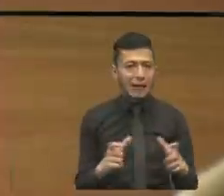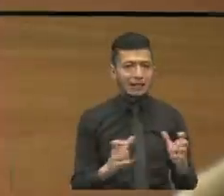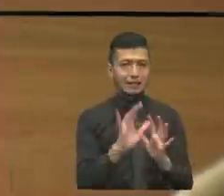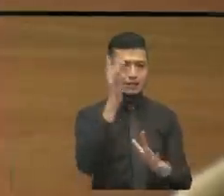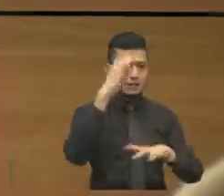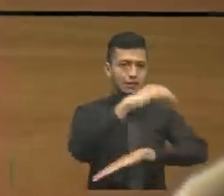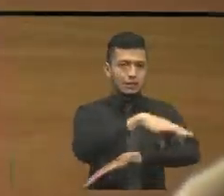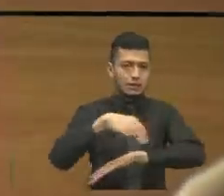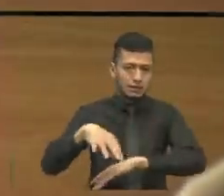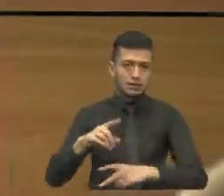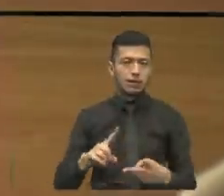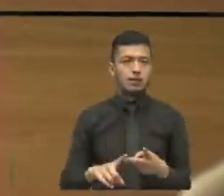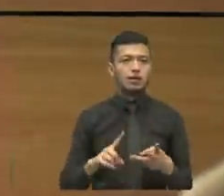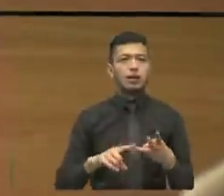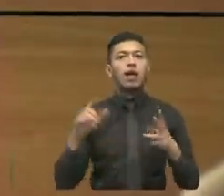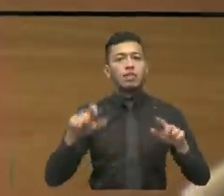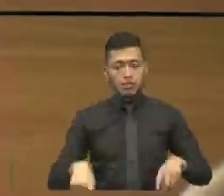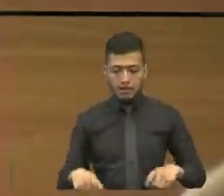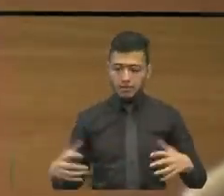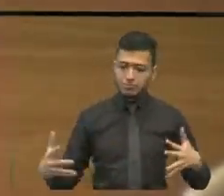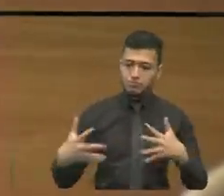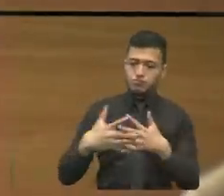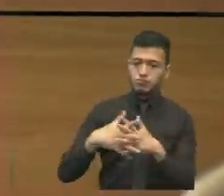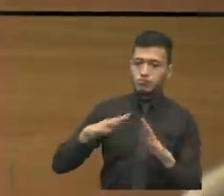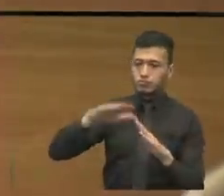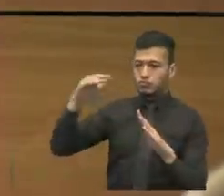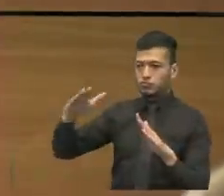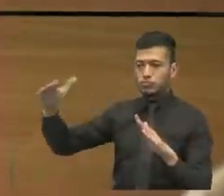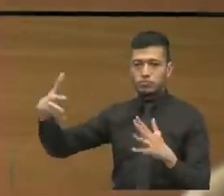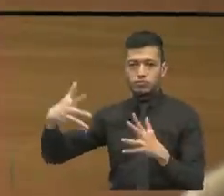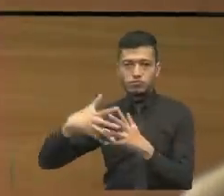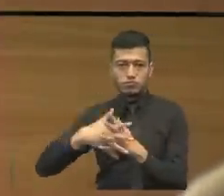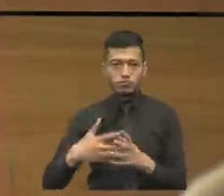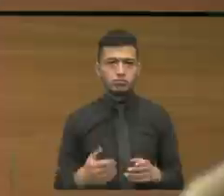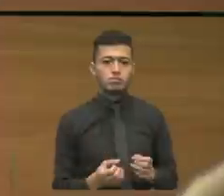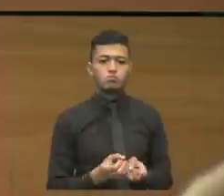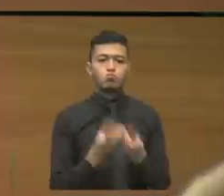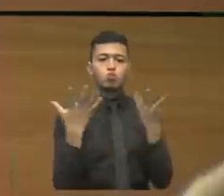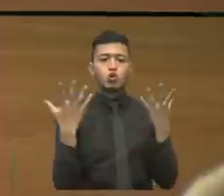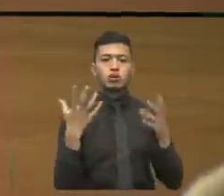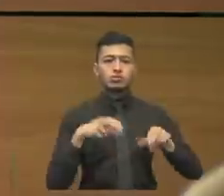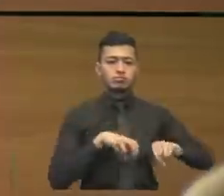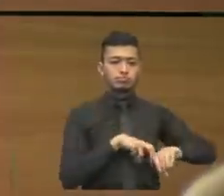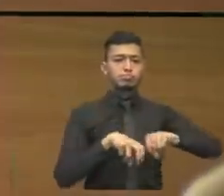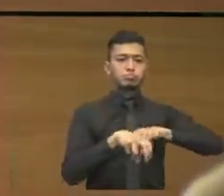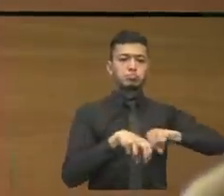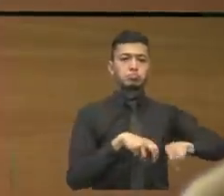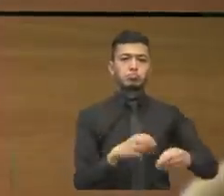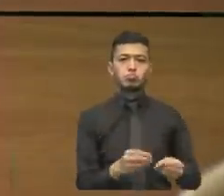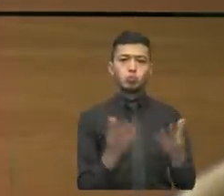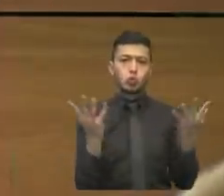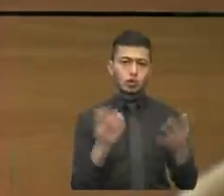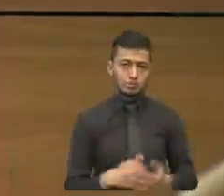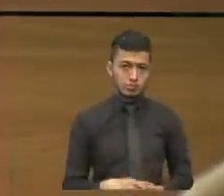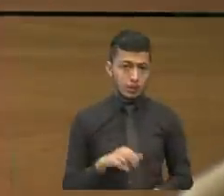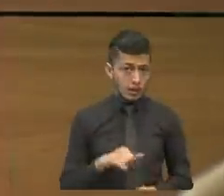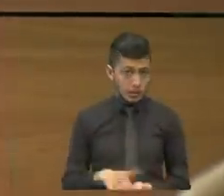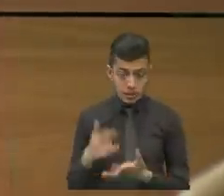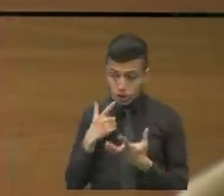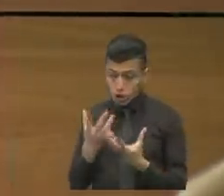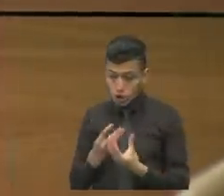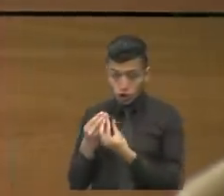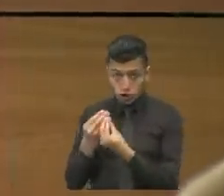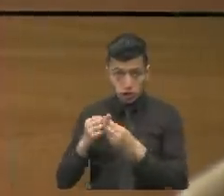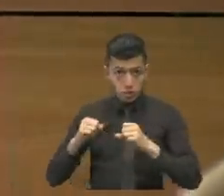corredor verde debe integrarse con los cerros y el corredor verde debe ser multimodal. Esos son cuatro mandatos que nos dio el Consejo. Nos